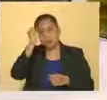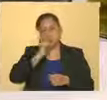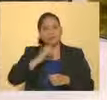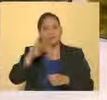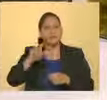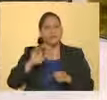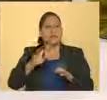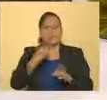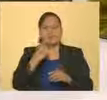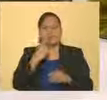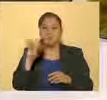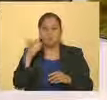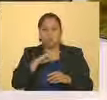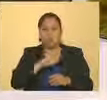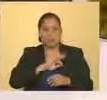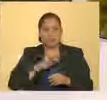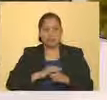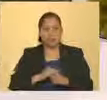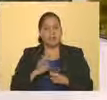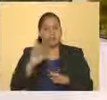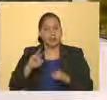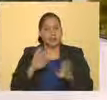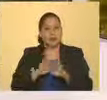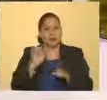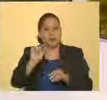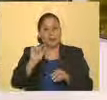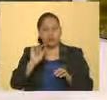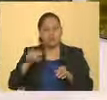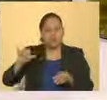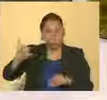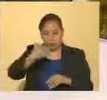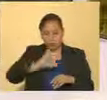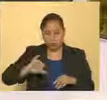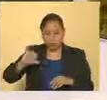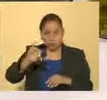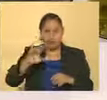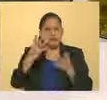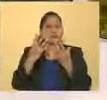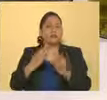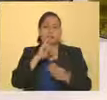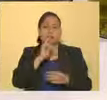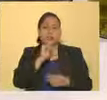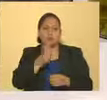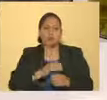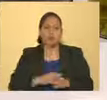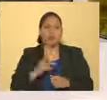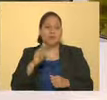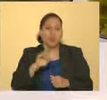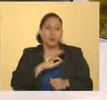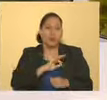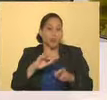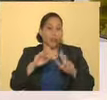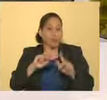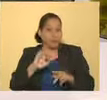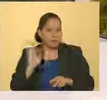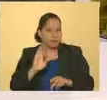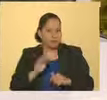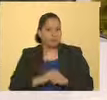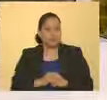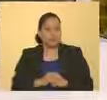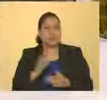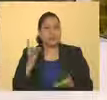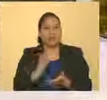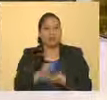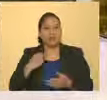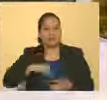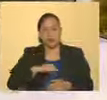muy feo. Rompe, ¿no? Aquí va a estar, la verdad es que va a estar muy mojadito, no se nos va a llegar a secar, pero lo que dices tú, se nos puede romper. Sí. Entonces lo único que